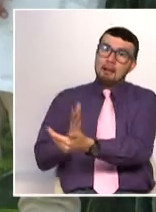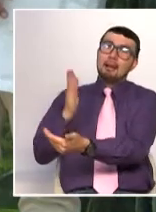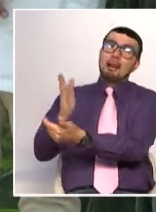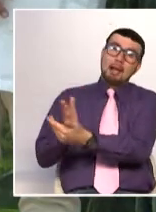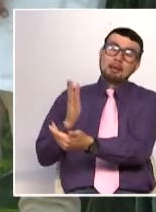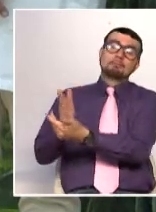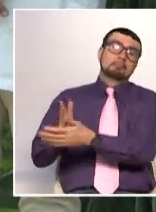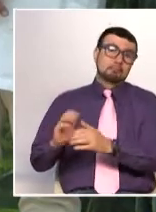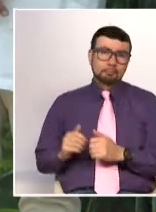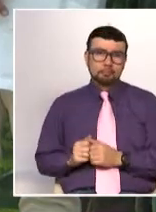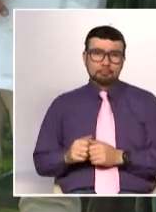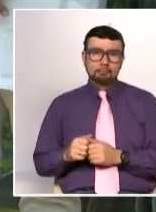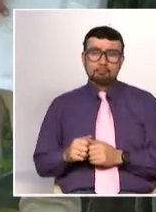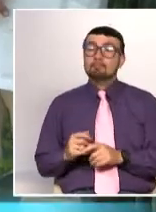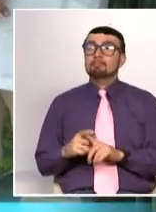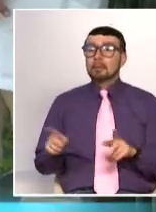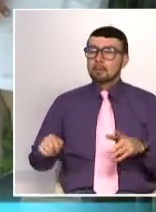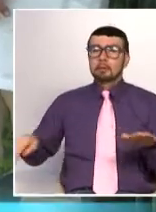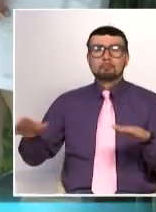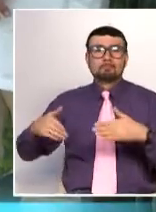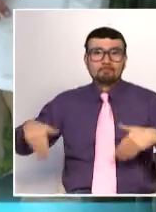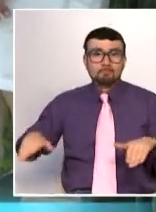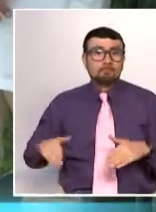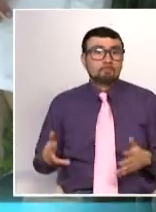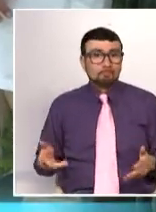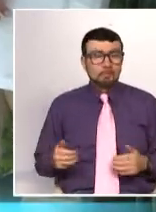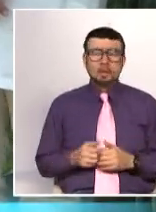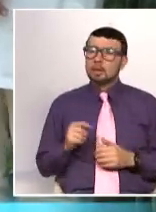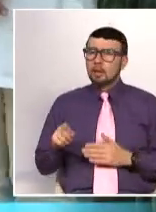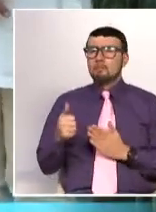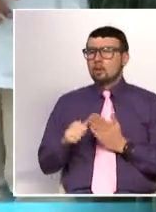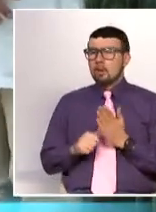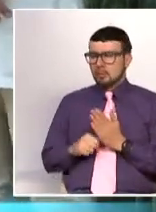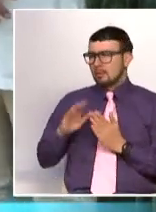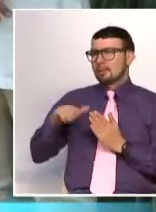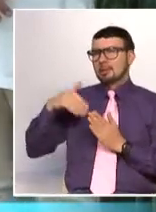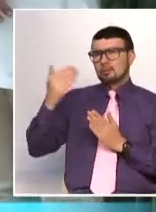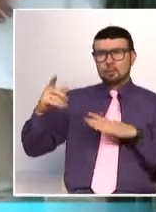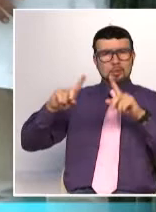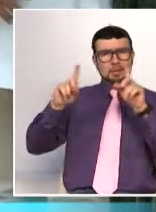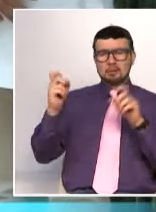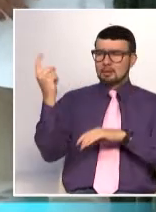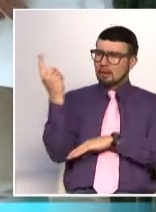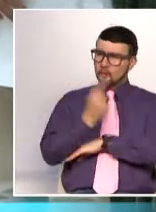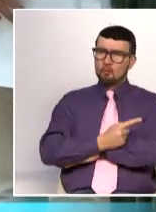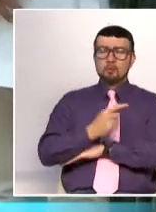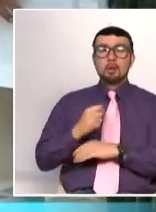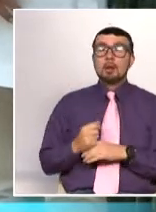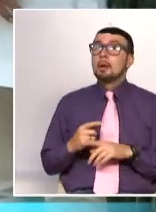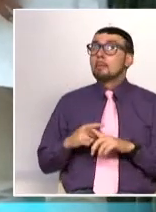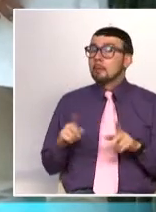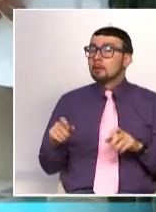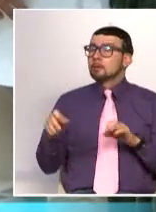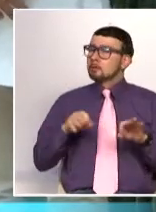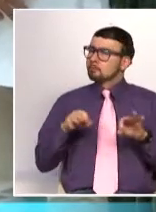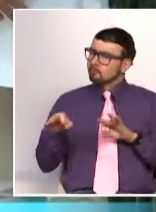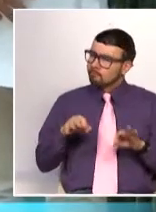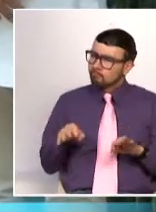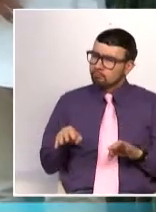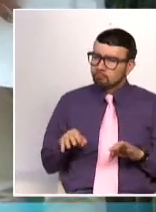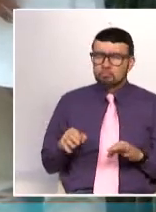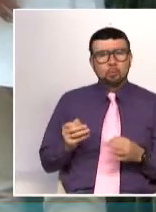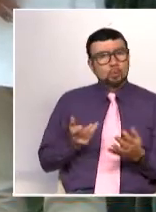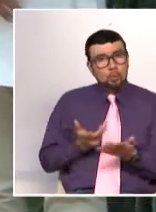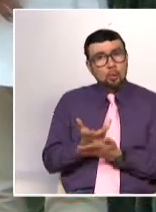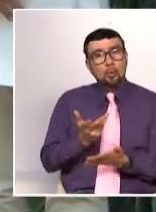hay muchos vacíos un programa para un tema completo pero vamos a dar ciertas pautas que